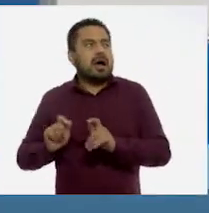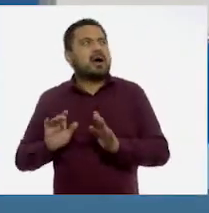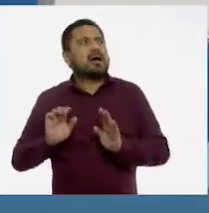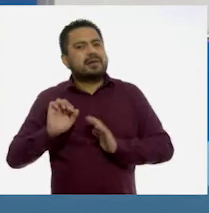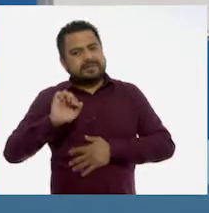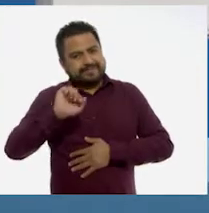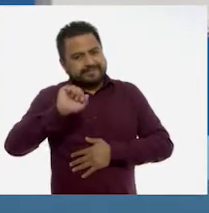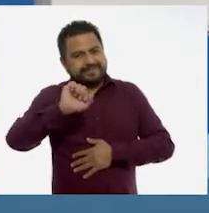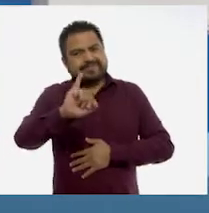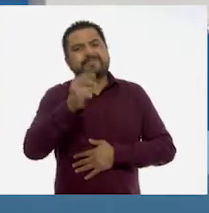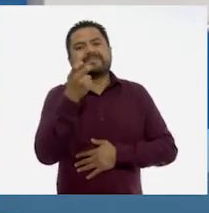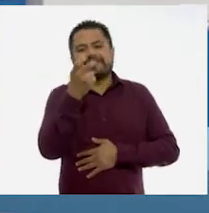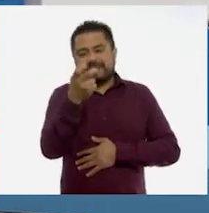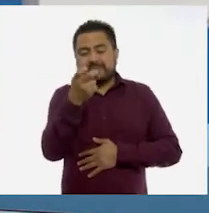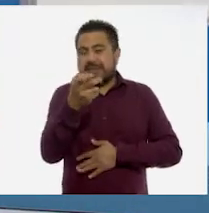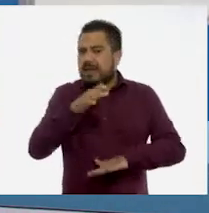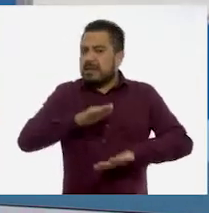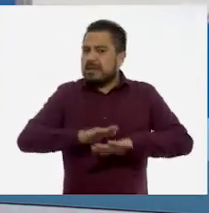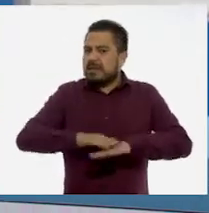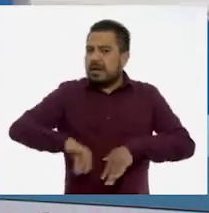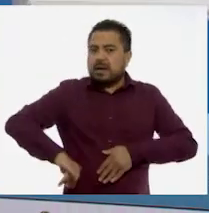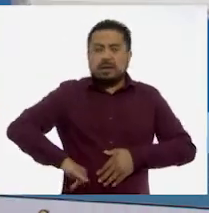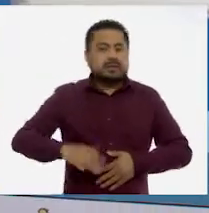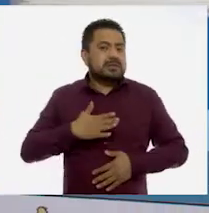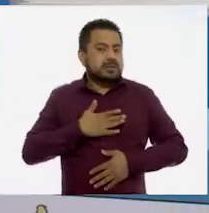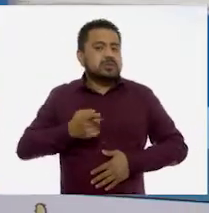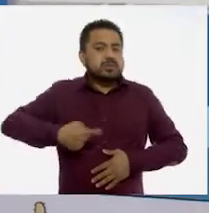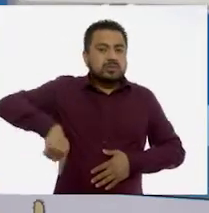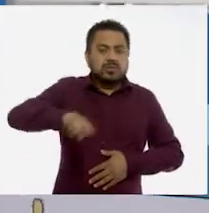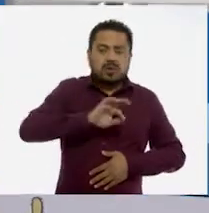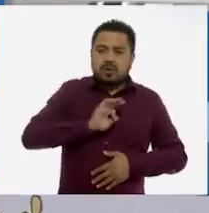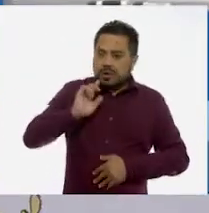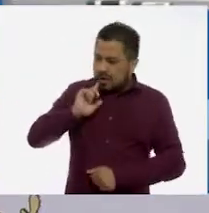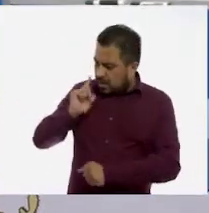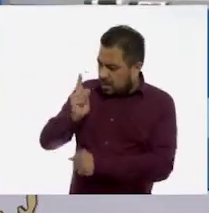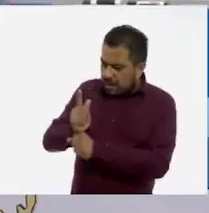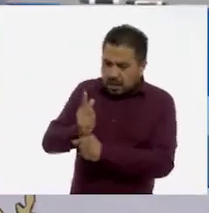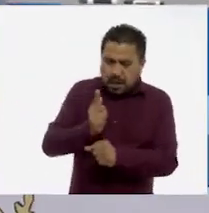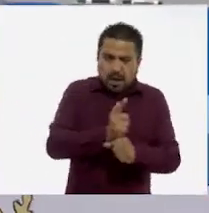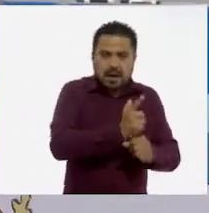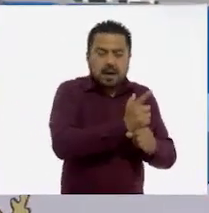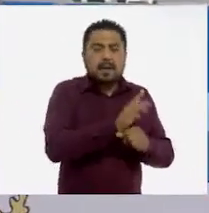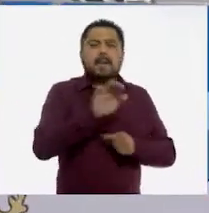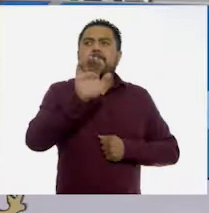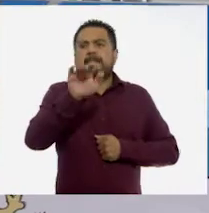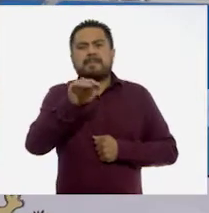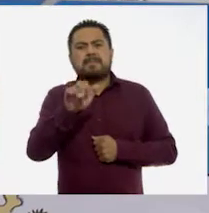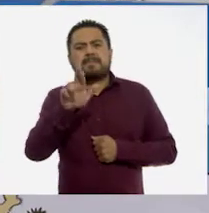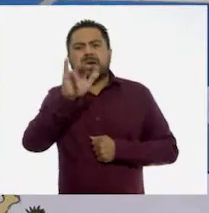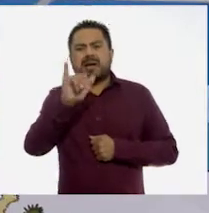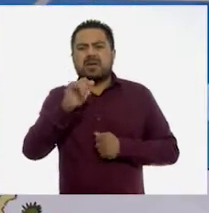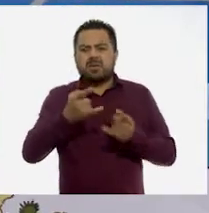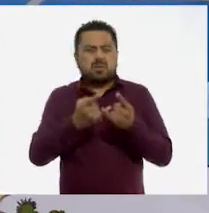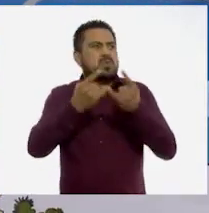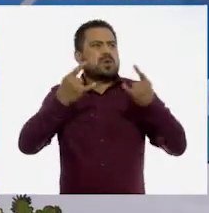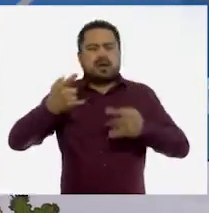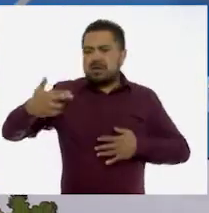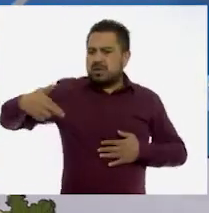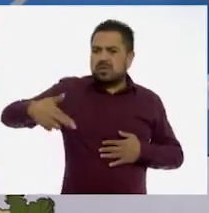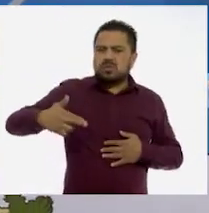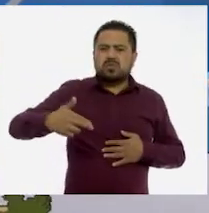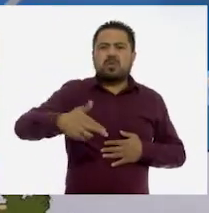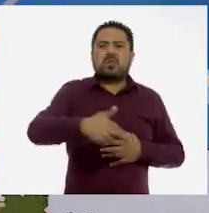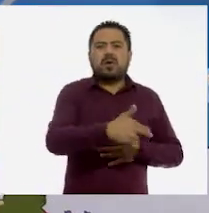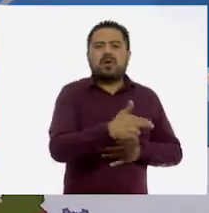es, María. Y eso es lo que más me interesa que ustedes se den cuenta en casa. María, el cuento de La Rumorosa lo